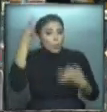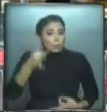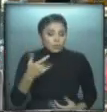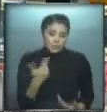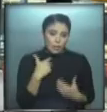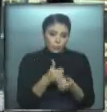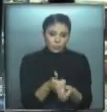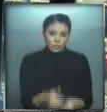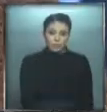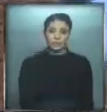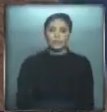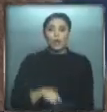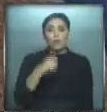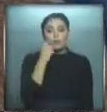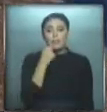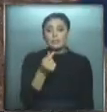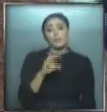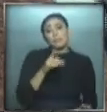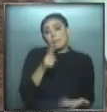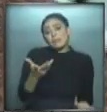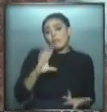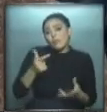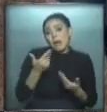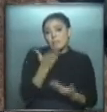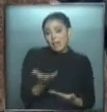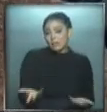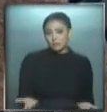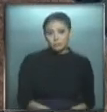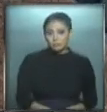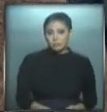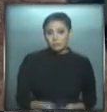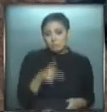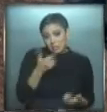Y me parece, no sé, una forma de reclamar algo, ¿no? Me parece bien.